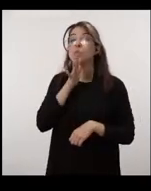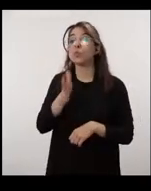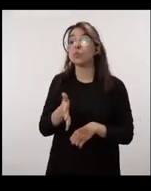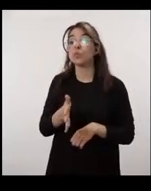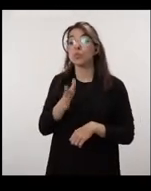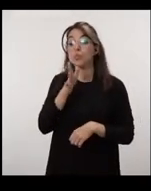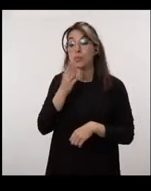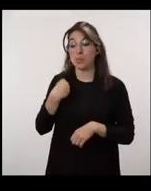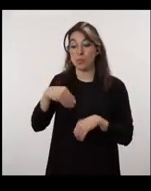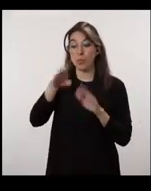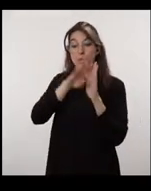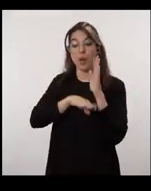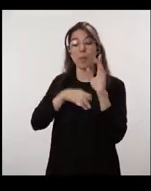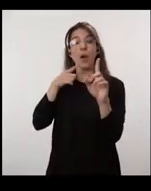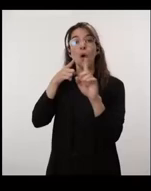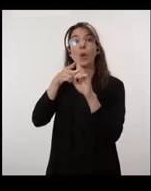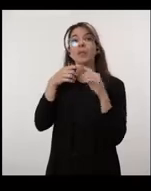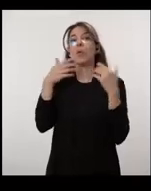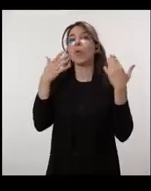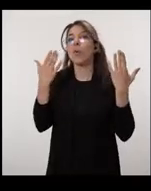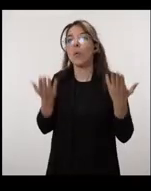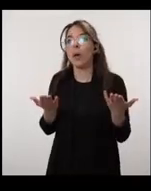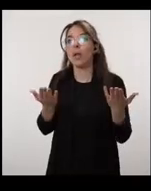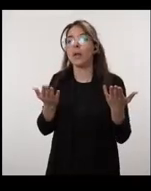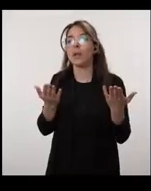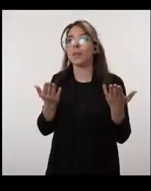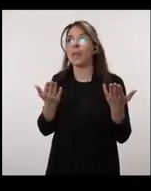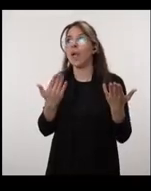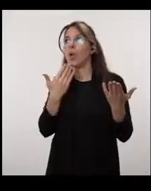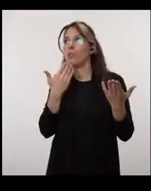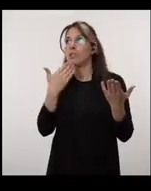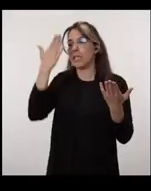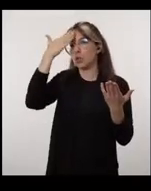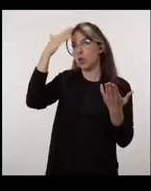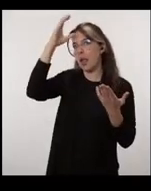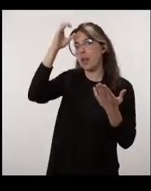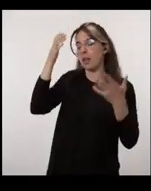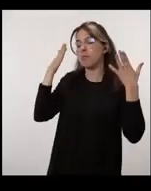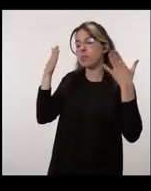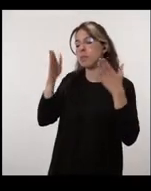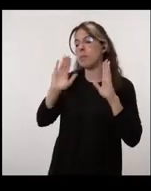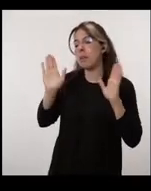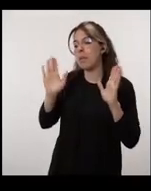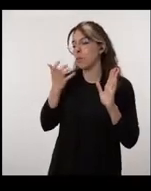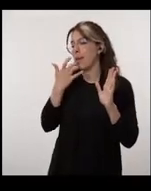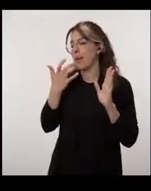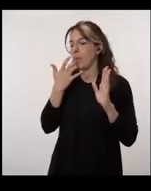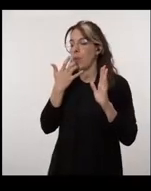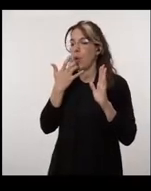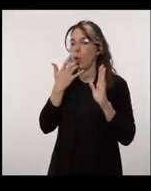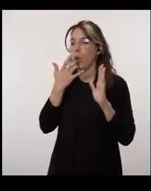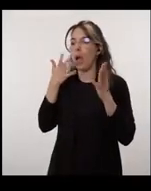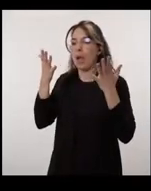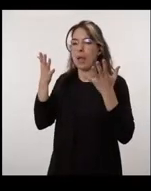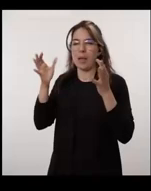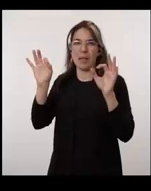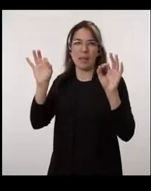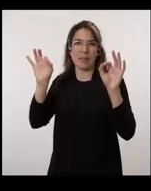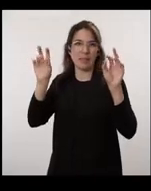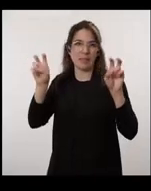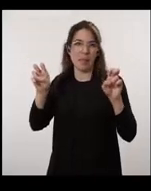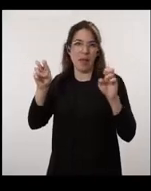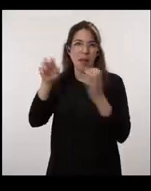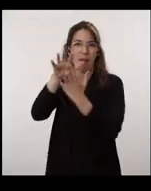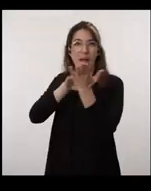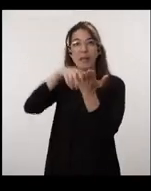bueno porque el objetivo de este programa va más allá de una tutoría científica como puede ser una dirección de tesis aquí lo que